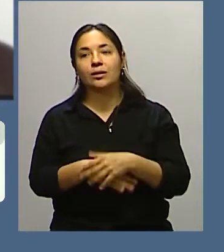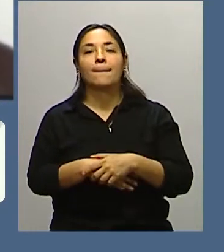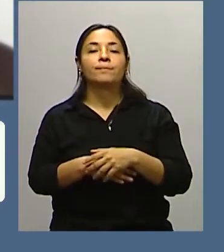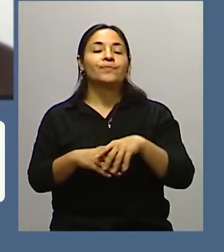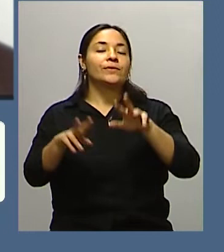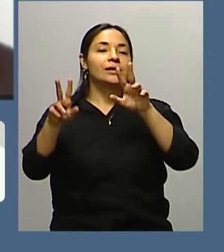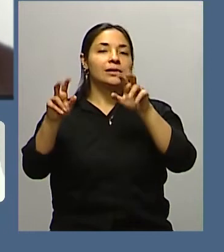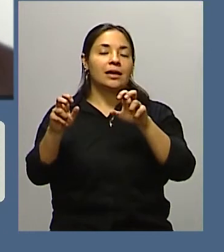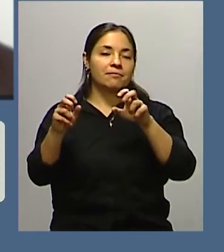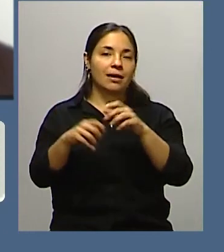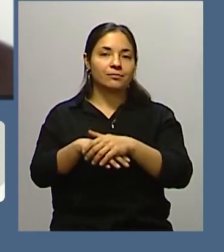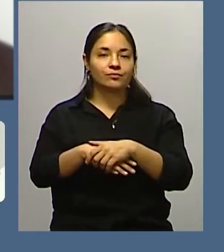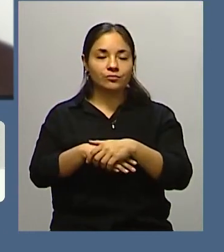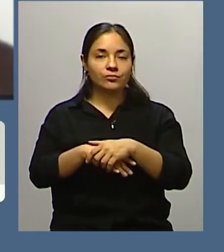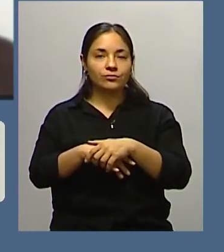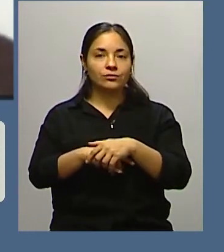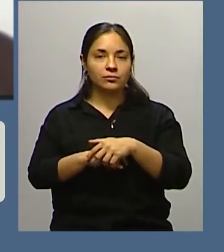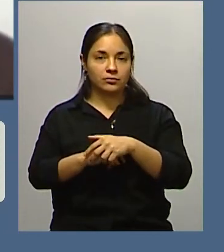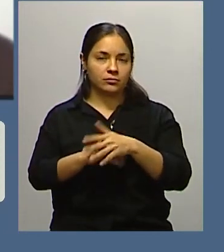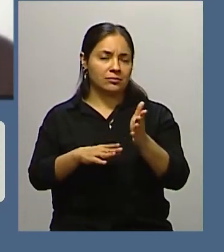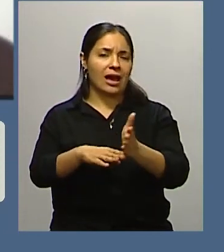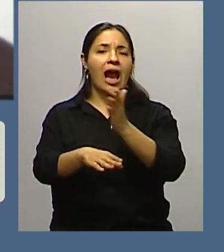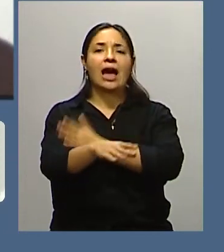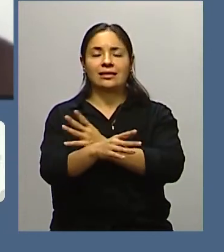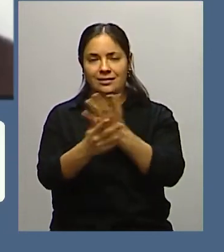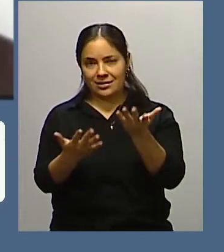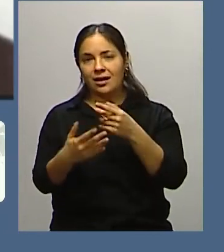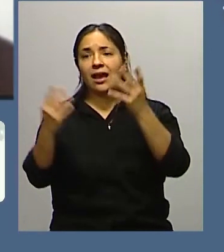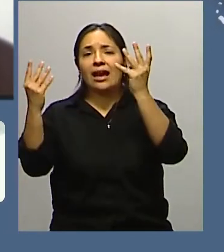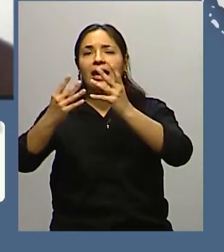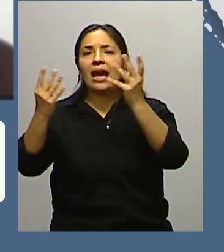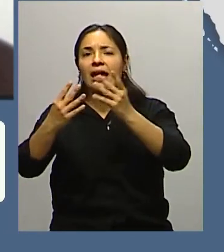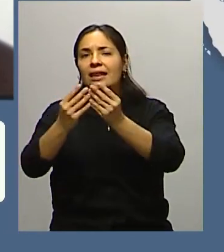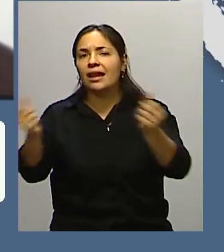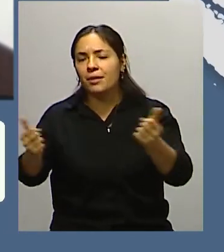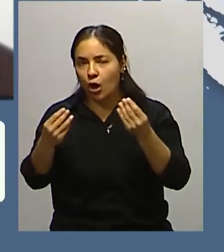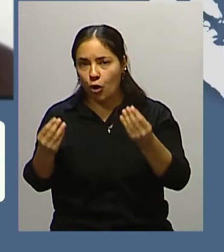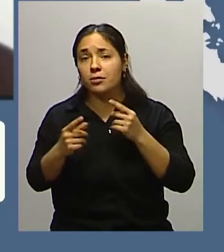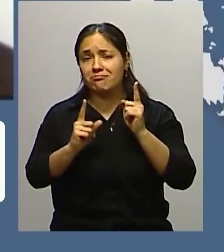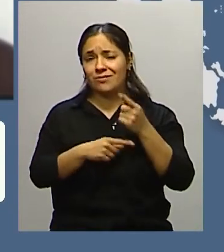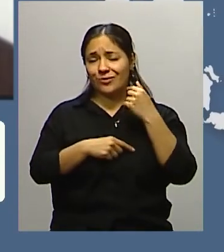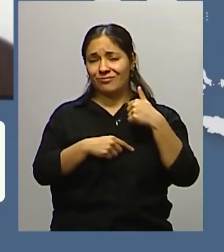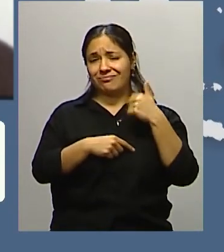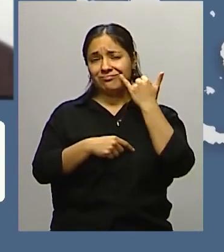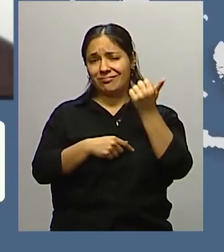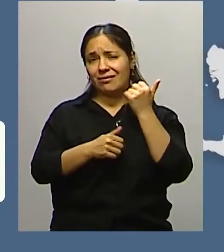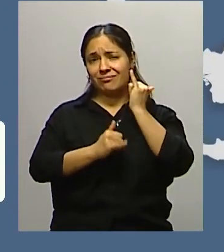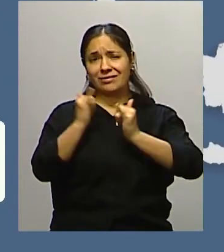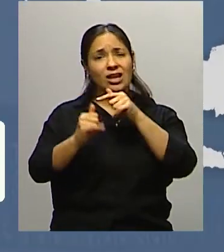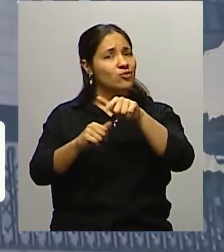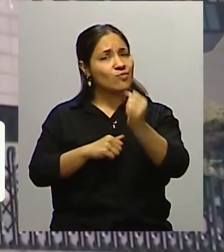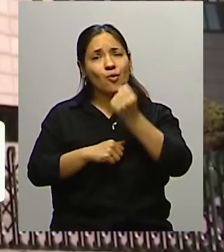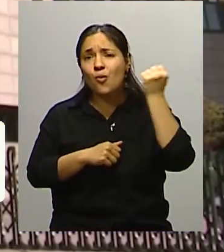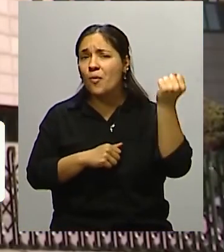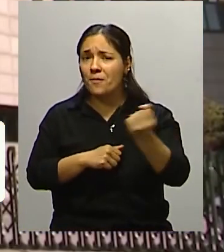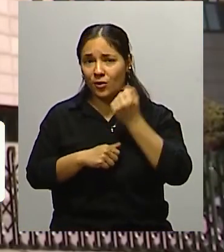tema previo de cómo termina la guerra. Esto yo sigo planteándolo, es importantísimo. porque